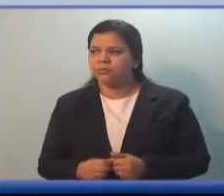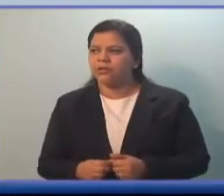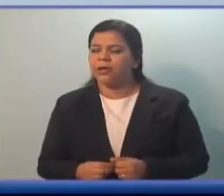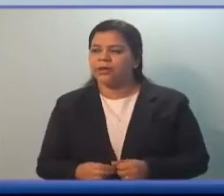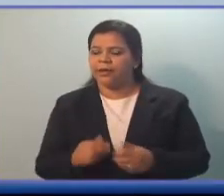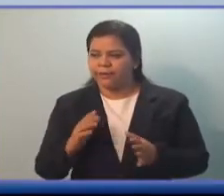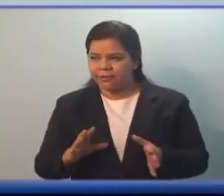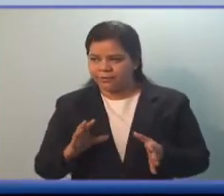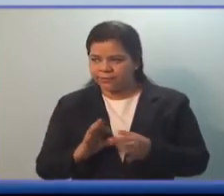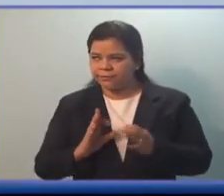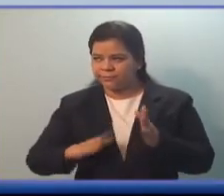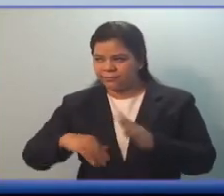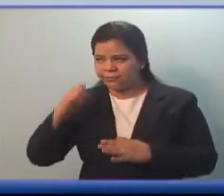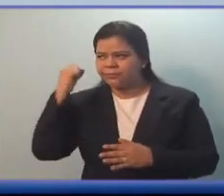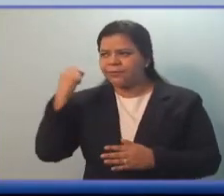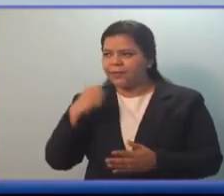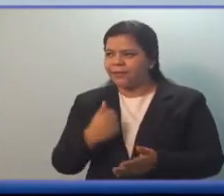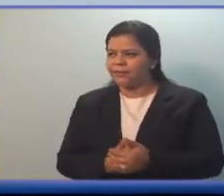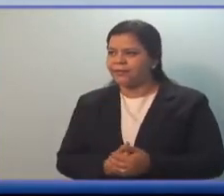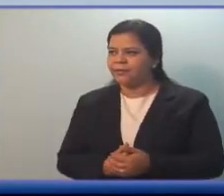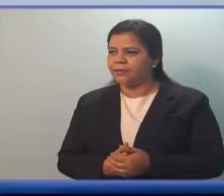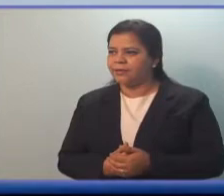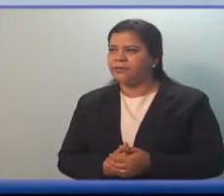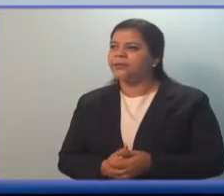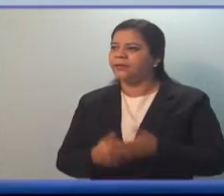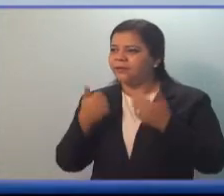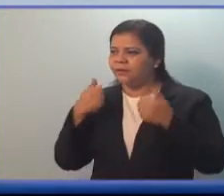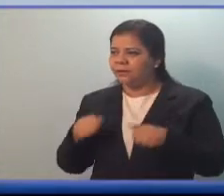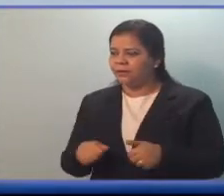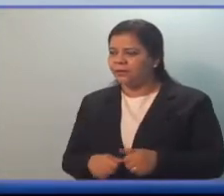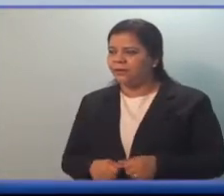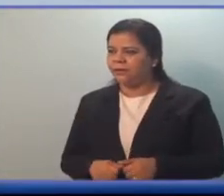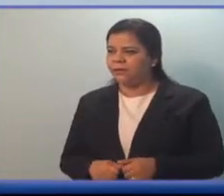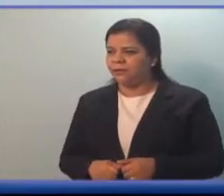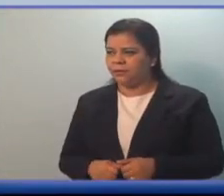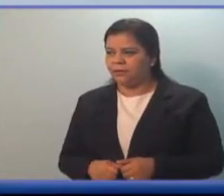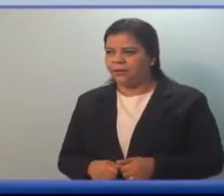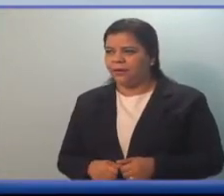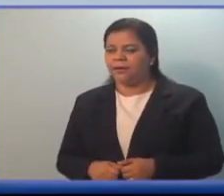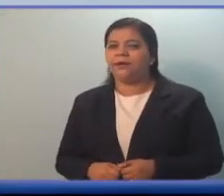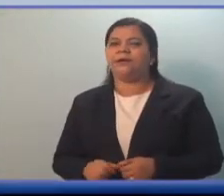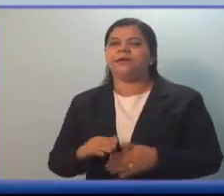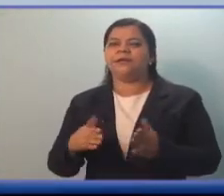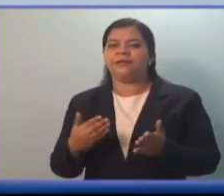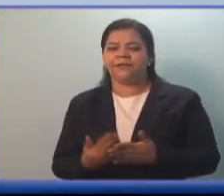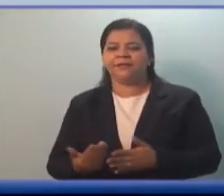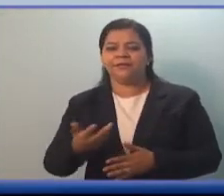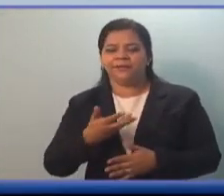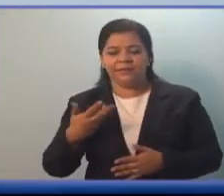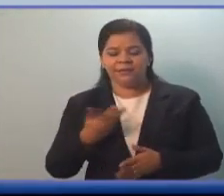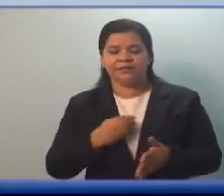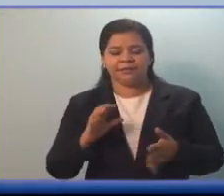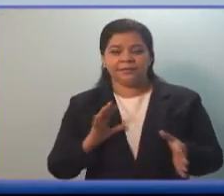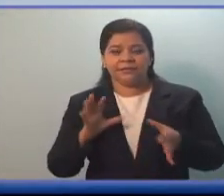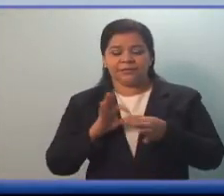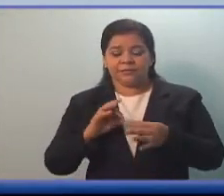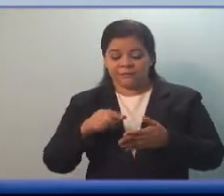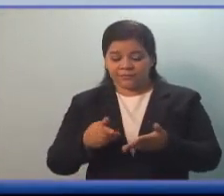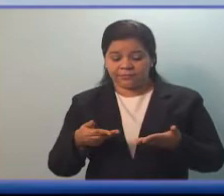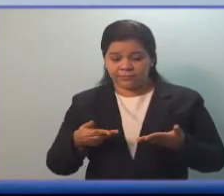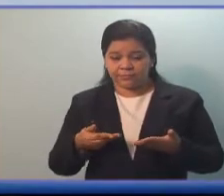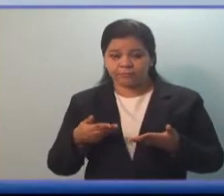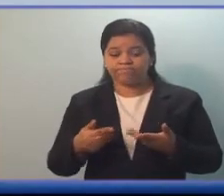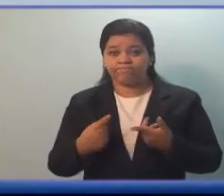es importante. Motivar es razonar, motivar es dar razones de los hechos. Y eso pasa